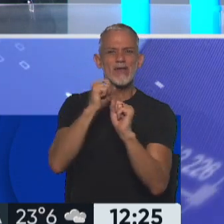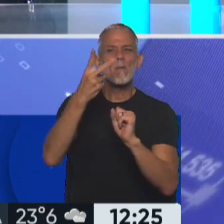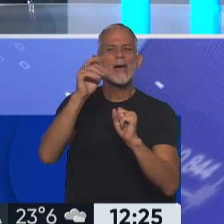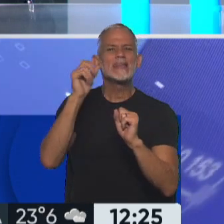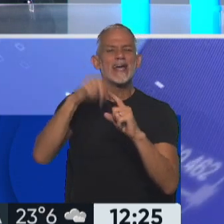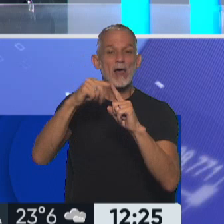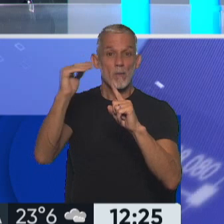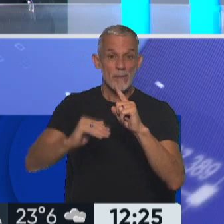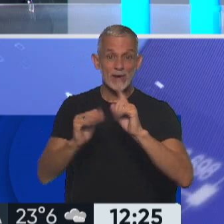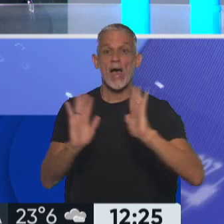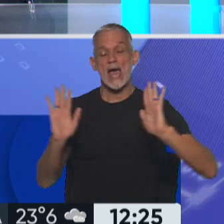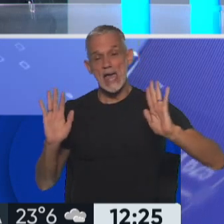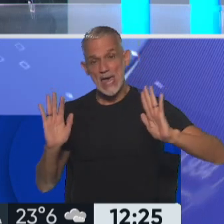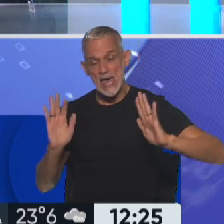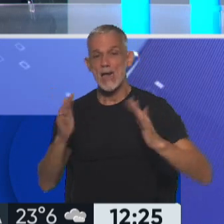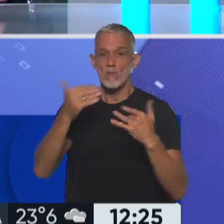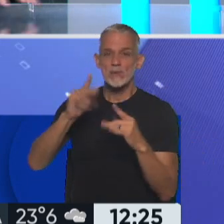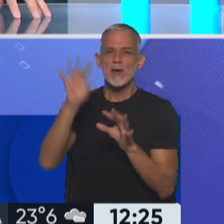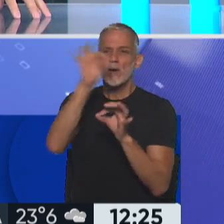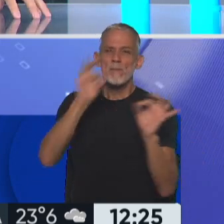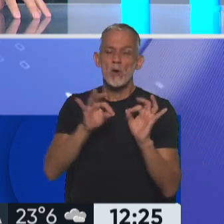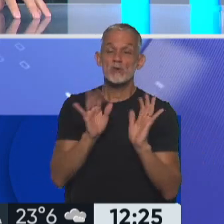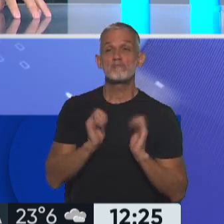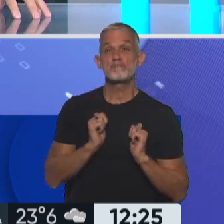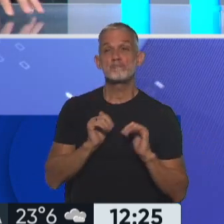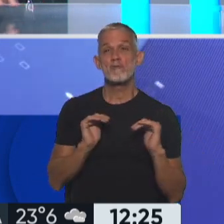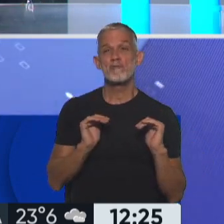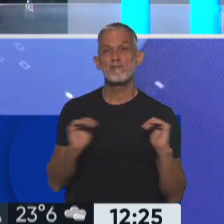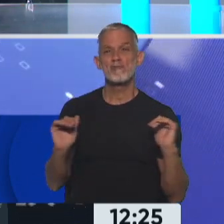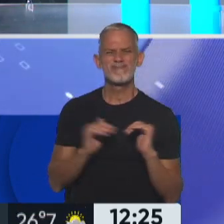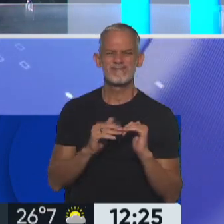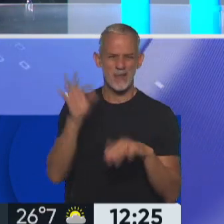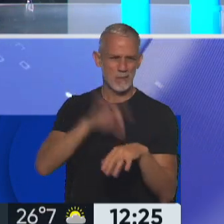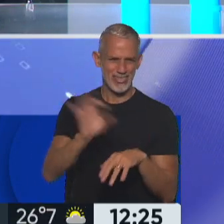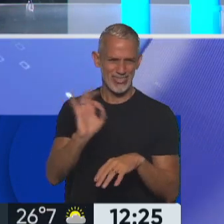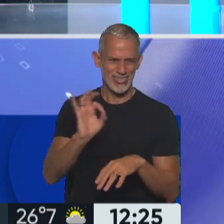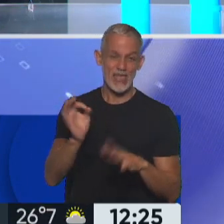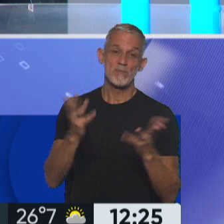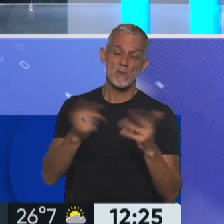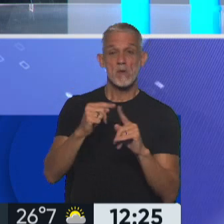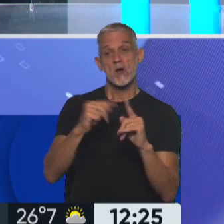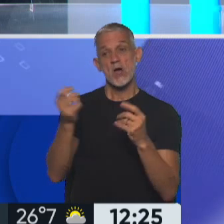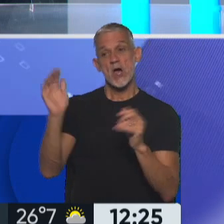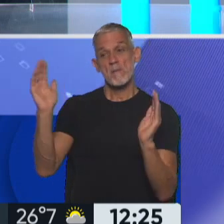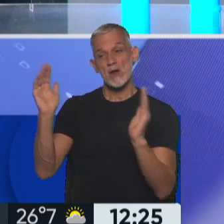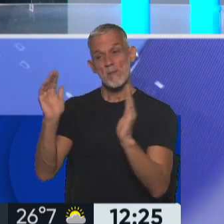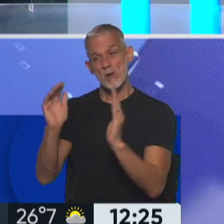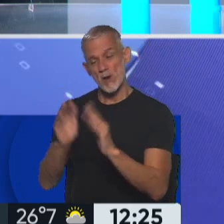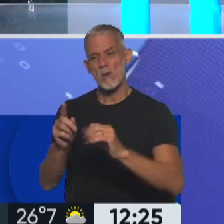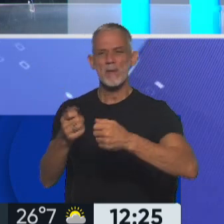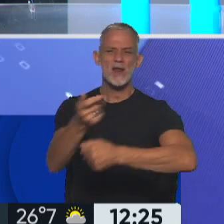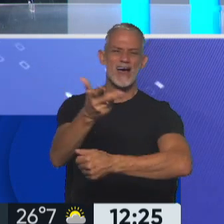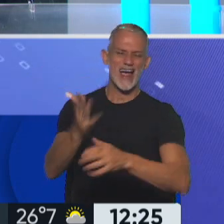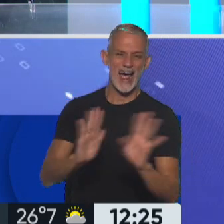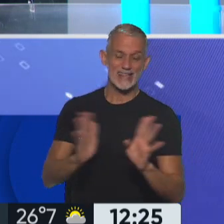grados durante el día, bueno, probablemente los mosquitos se quedan quietos en ese momento y no va a haber picaduras, empiezan a bajar los casos en la comunidad y entonces